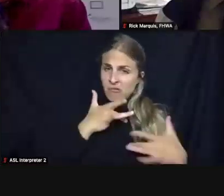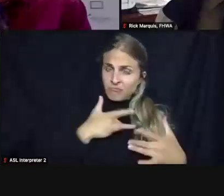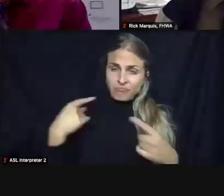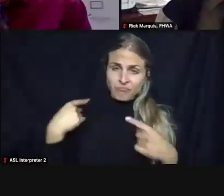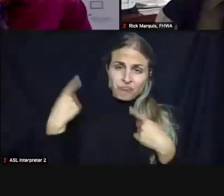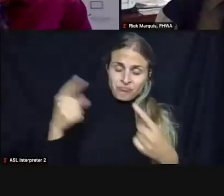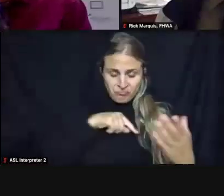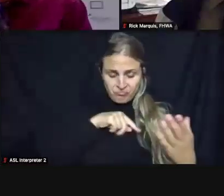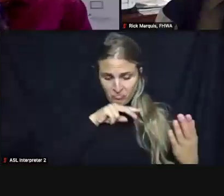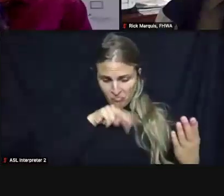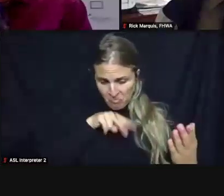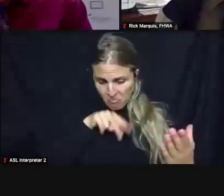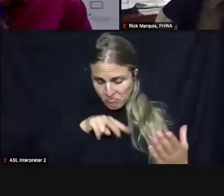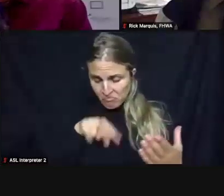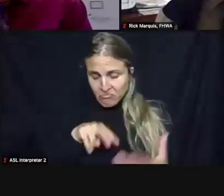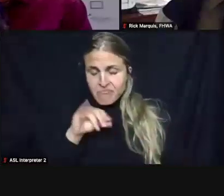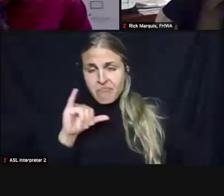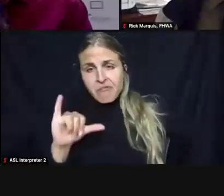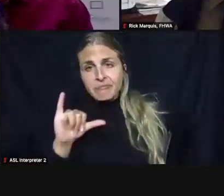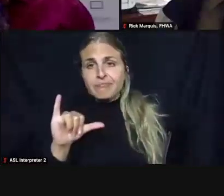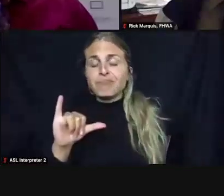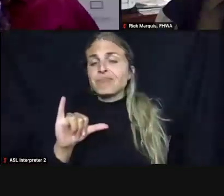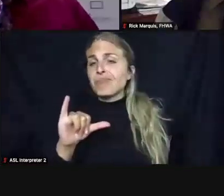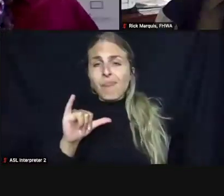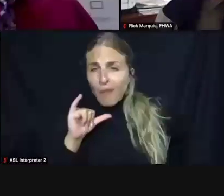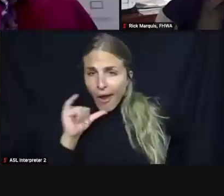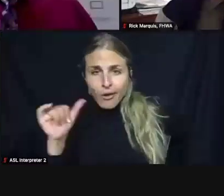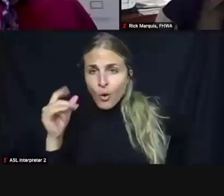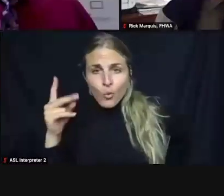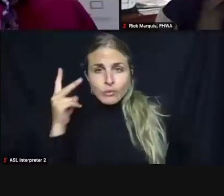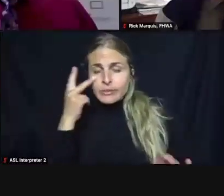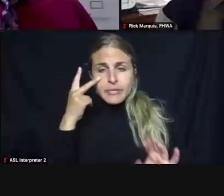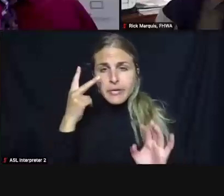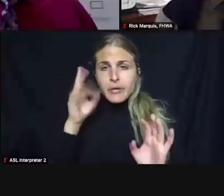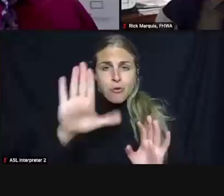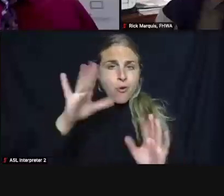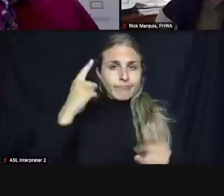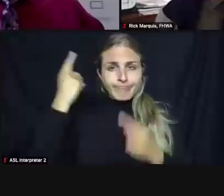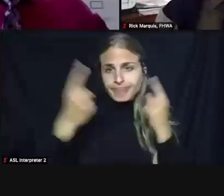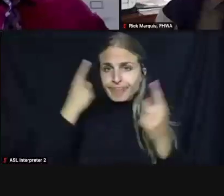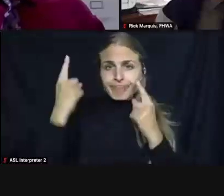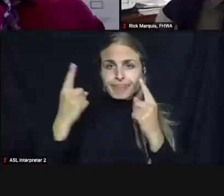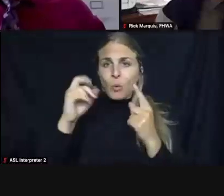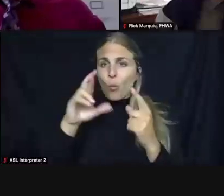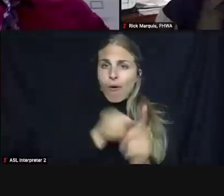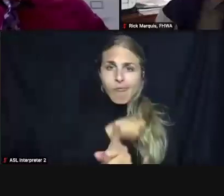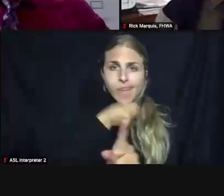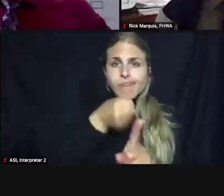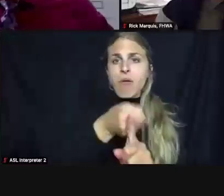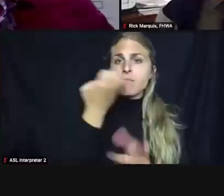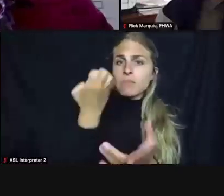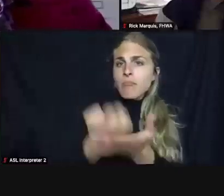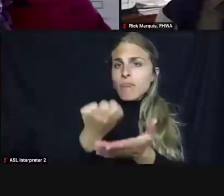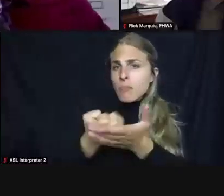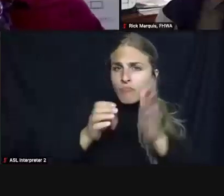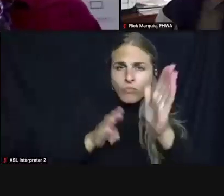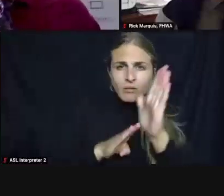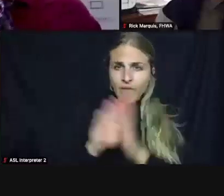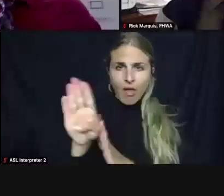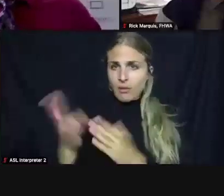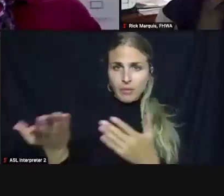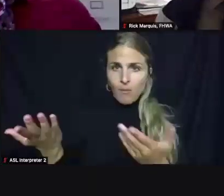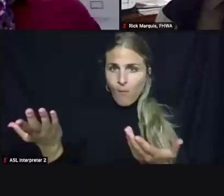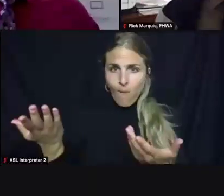Mi preocupación en ver este proyecto es que no veo las consideraciones sobre